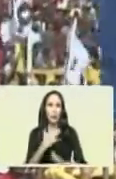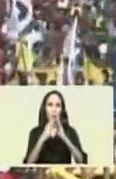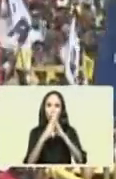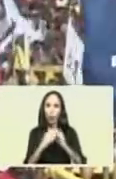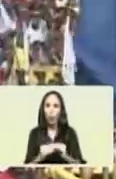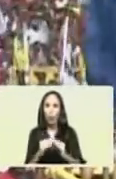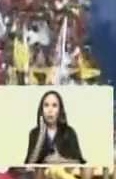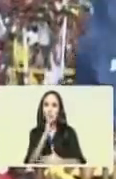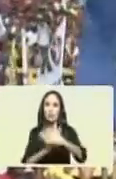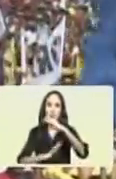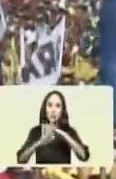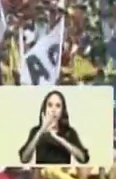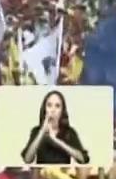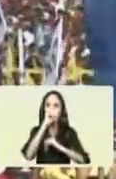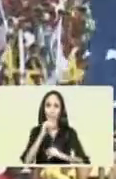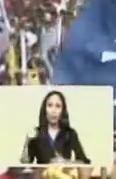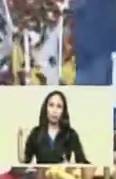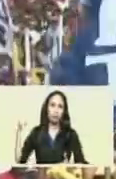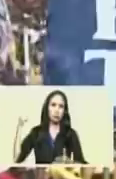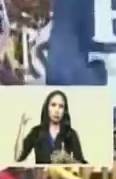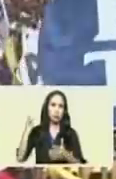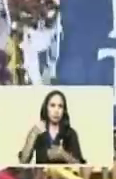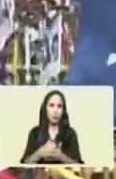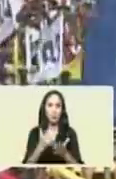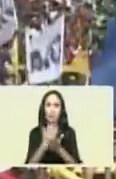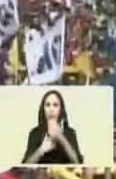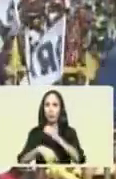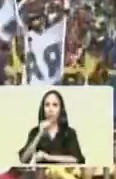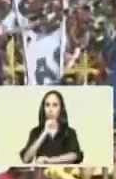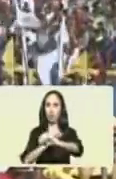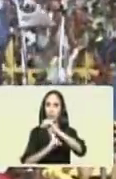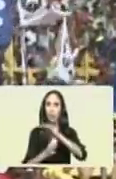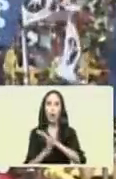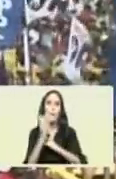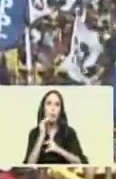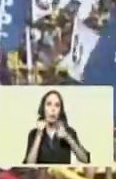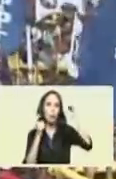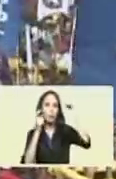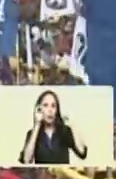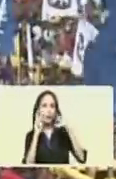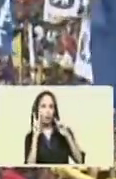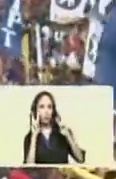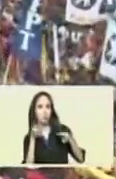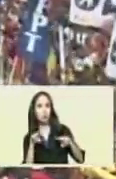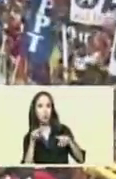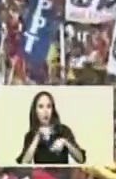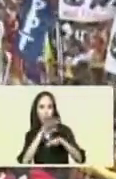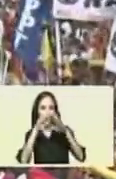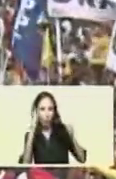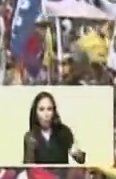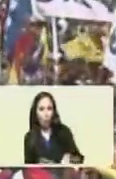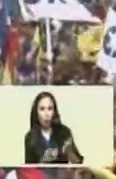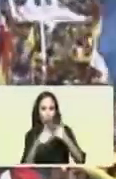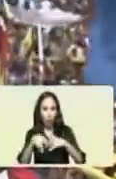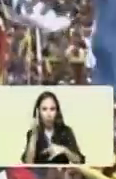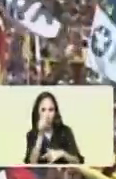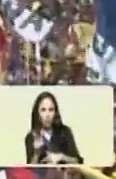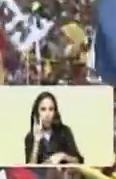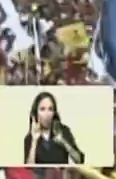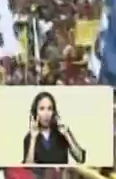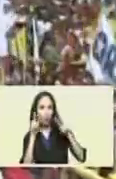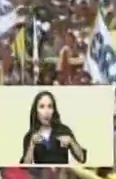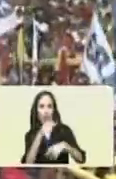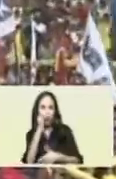estos cinco años si en algún lugar nos ves comandante chávez aquí está tu pueblo con la